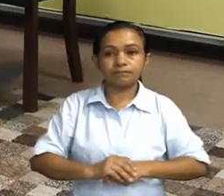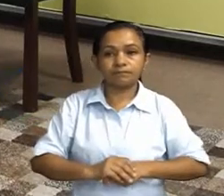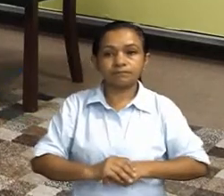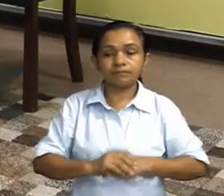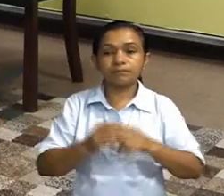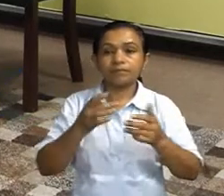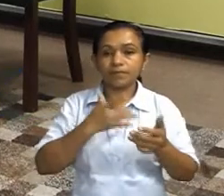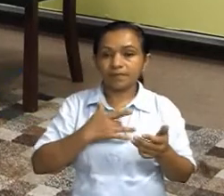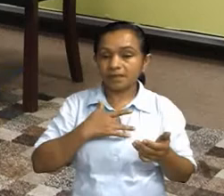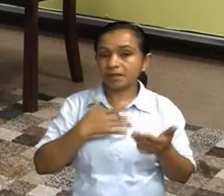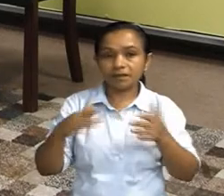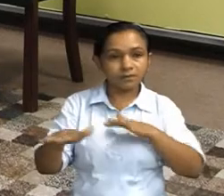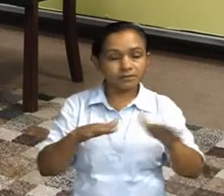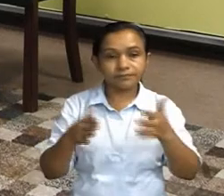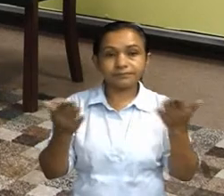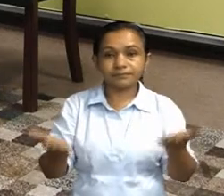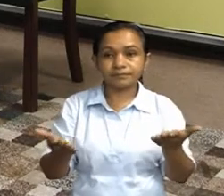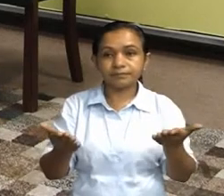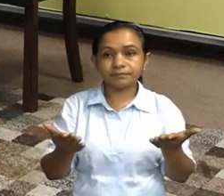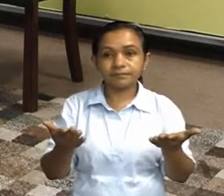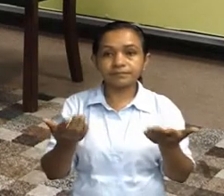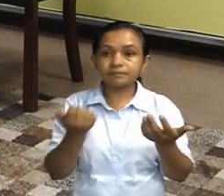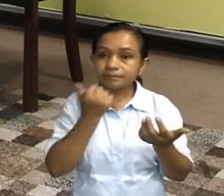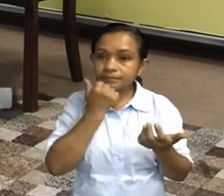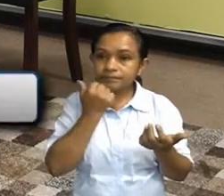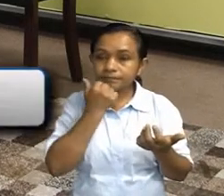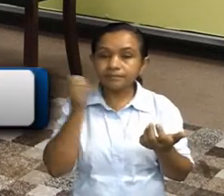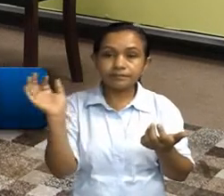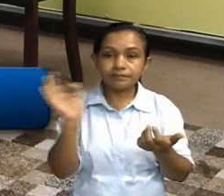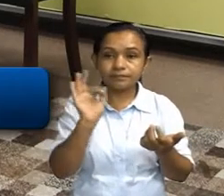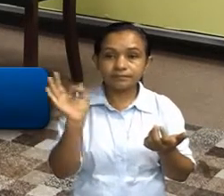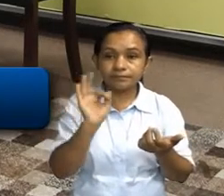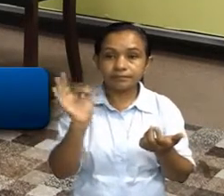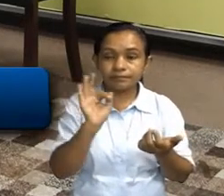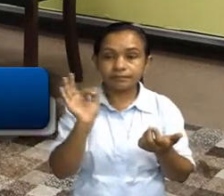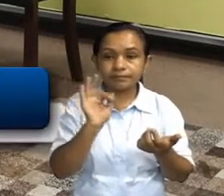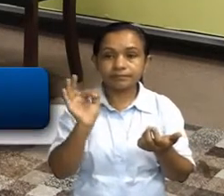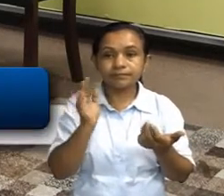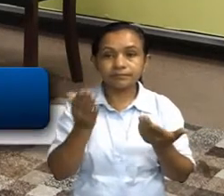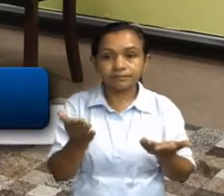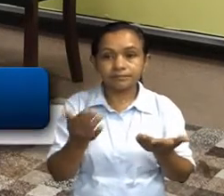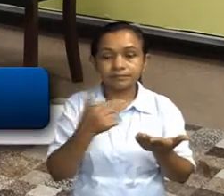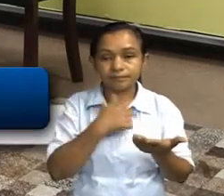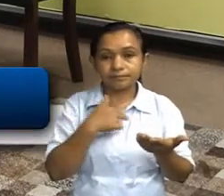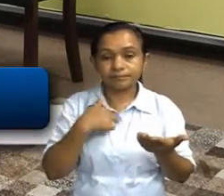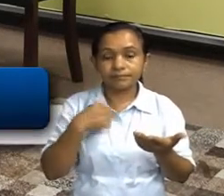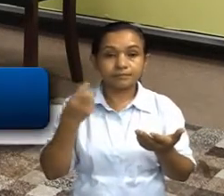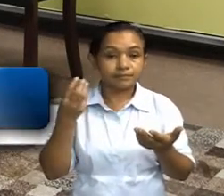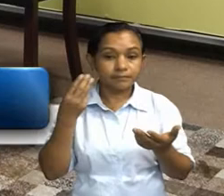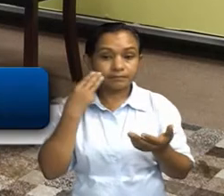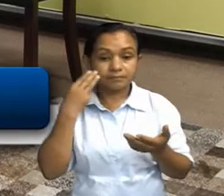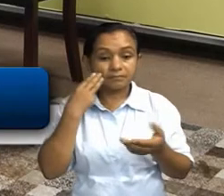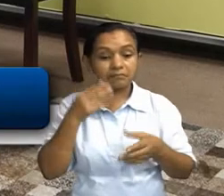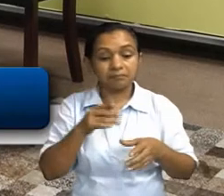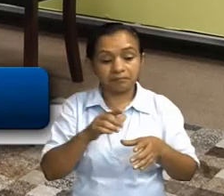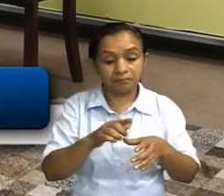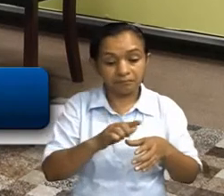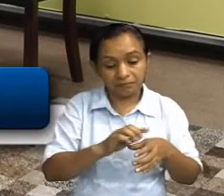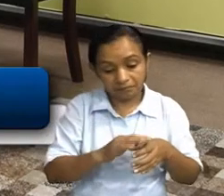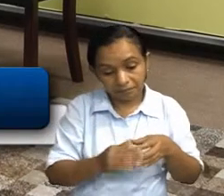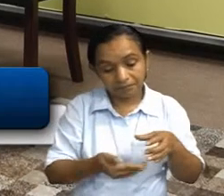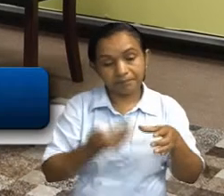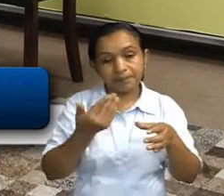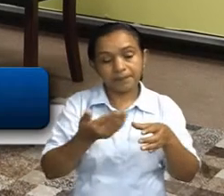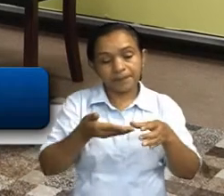sus necesidades. Entonces, normalmente el error está en la forma en que la niña se limpia o en el que la limpian, como le decía. Si lo hace